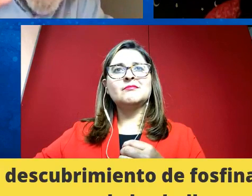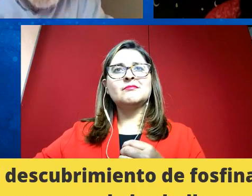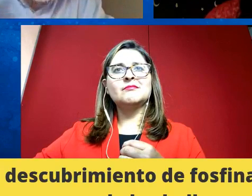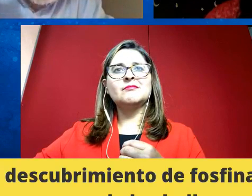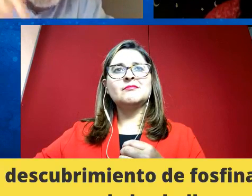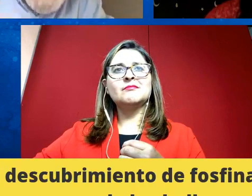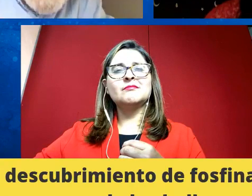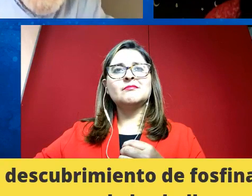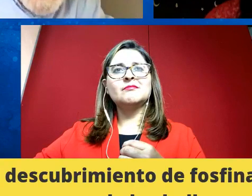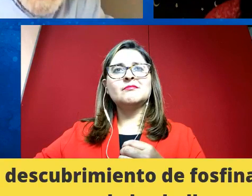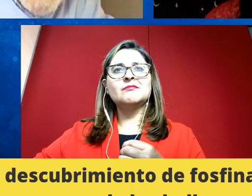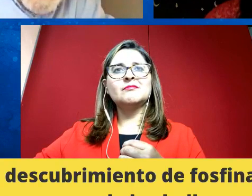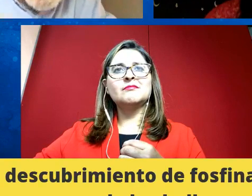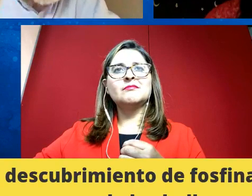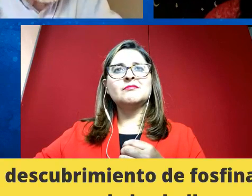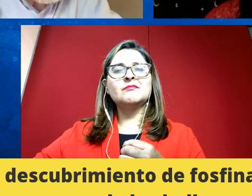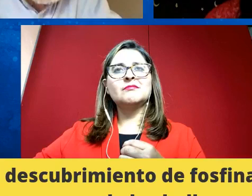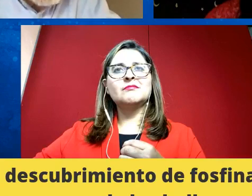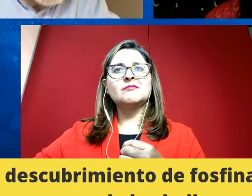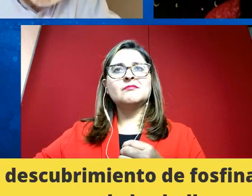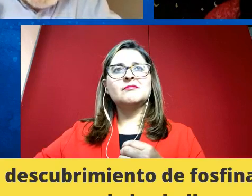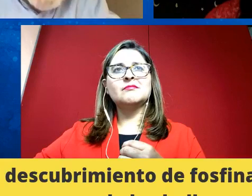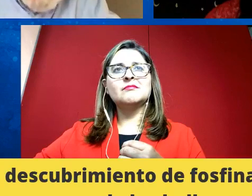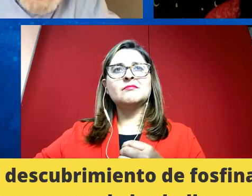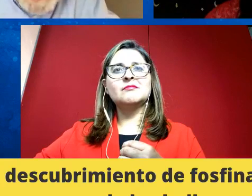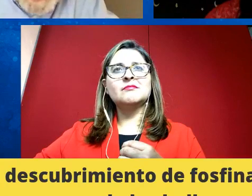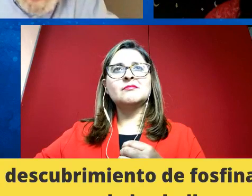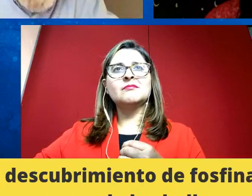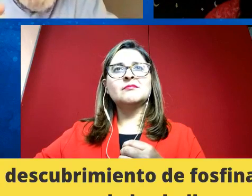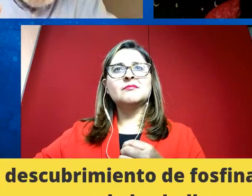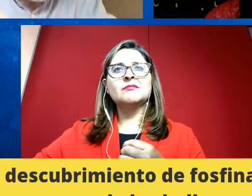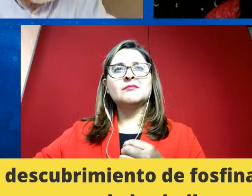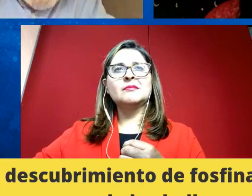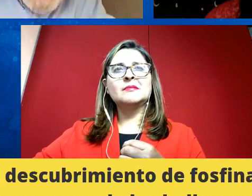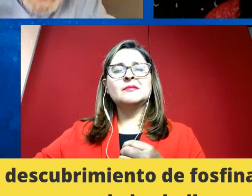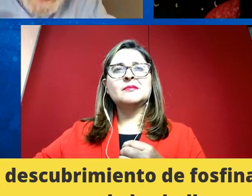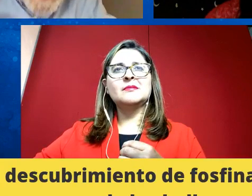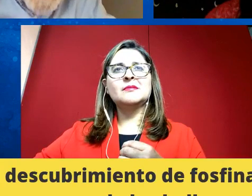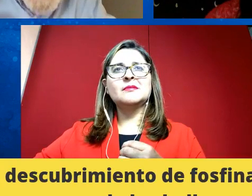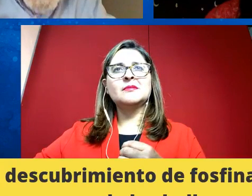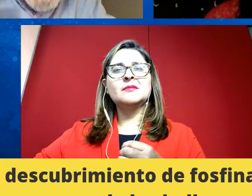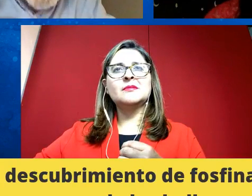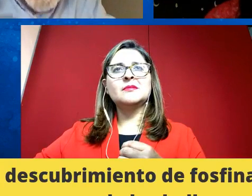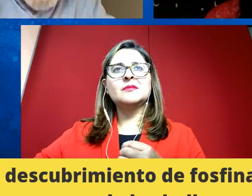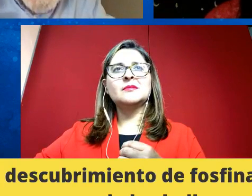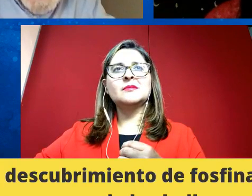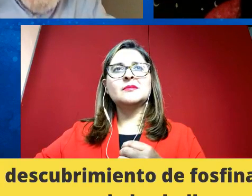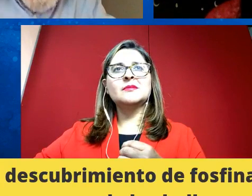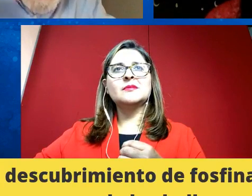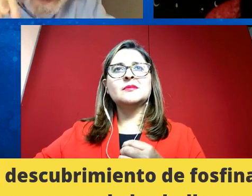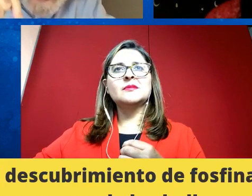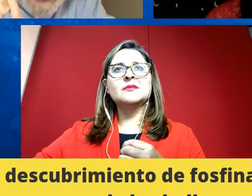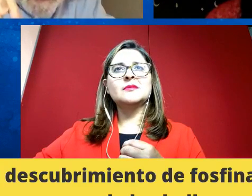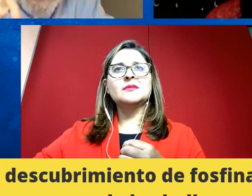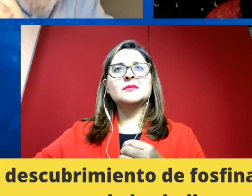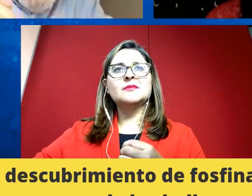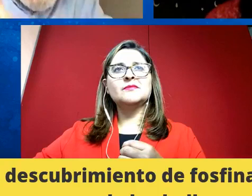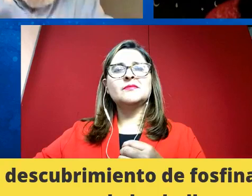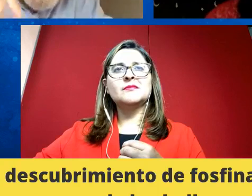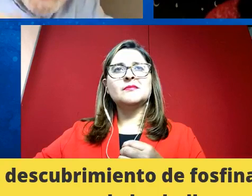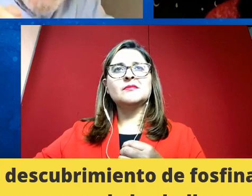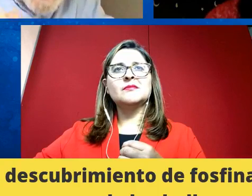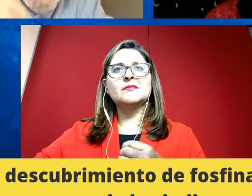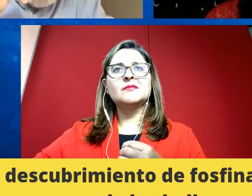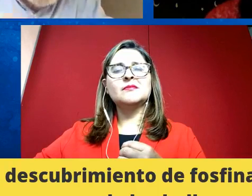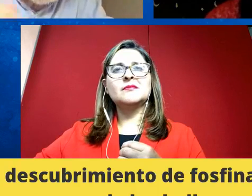atmósfera, podría el planeta tener líquido. Podría no ser cierto, pero la atmósfera es una condición necesaria para que haya líquido. Y